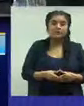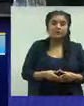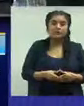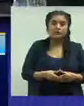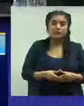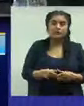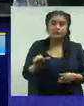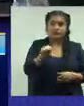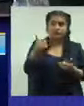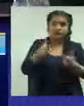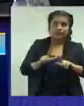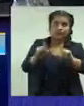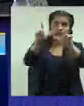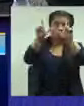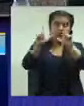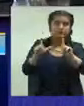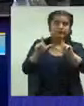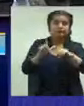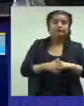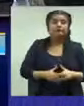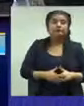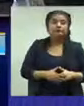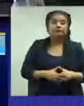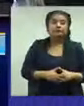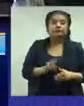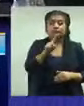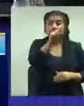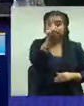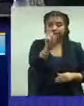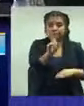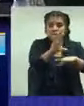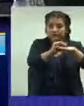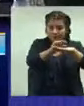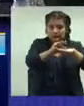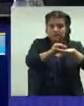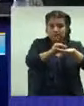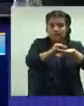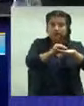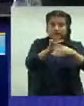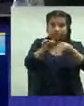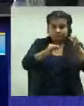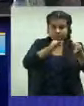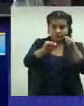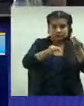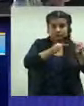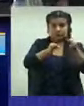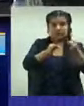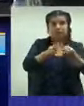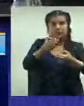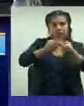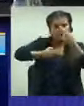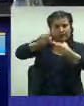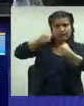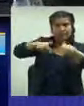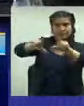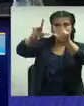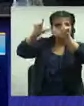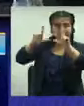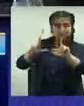Siguiente, por favor. No sé si me permite, señor presidente, ¿podríamos regresar la